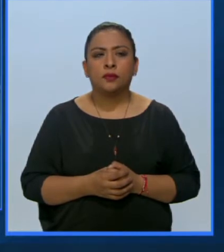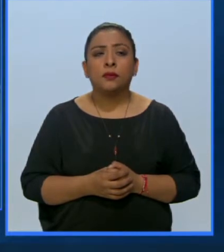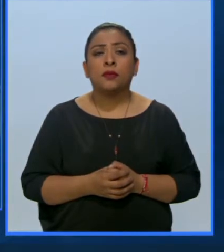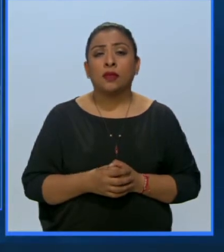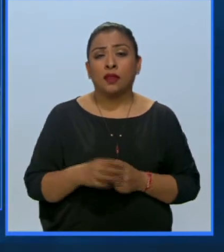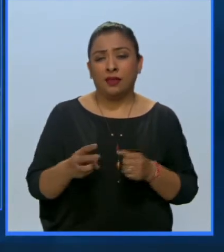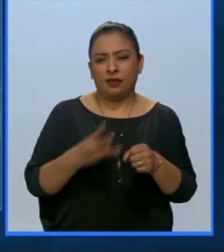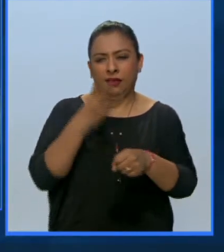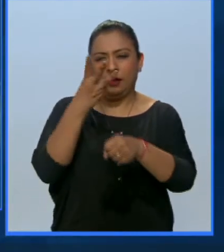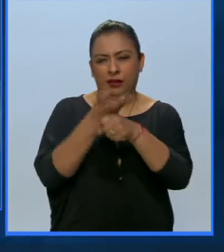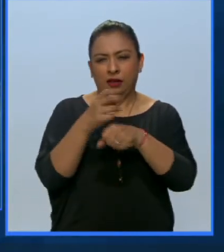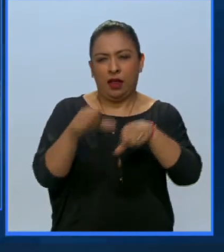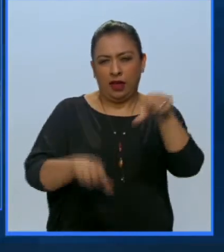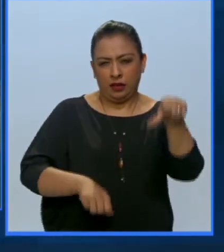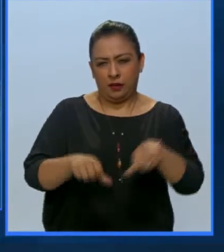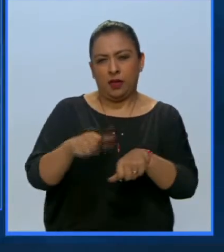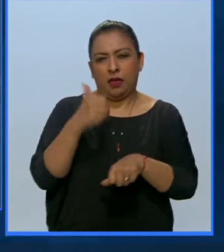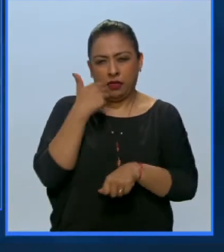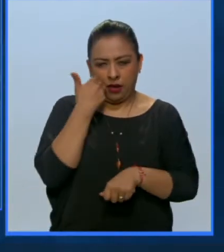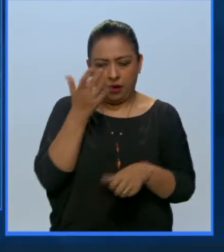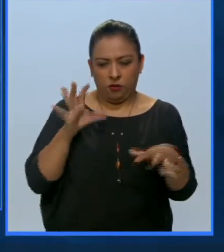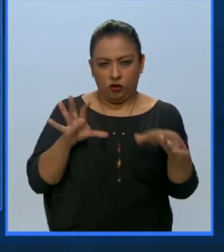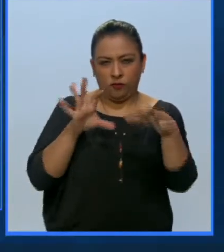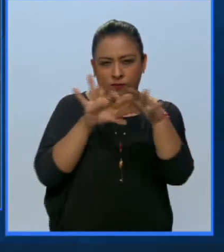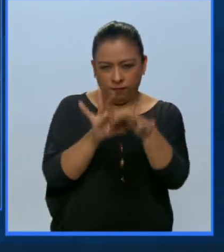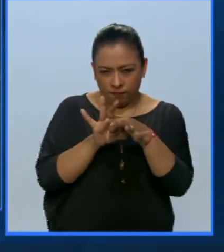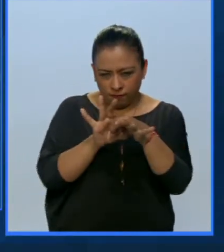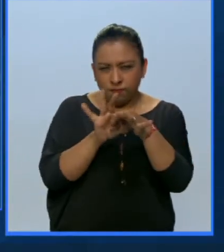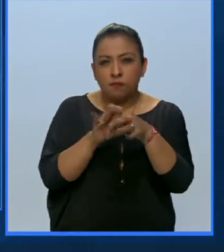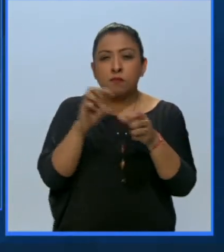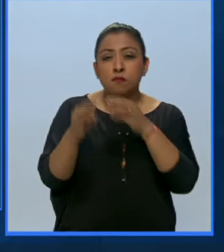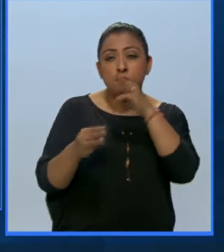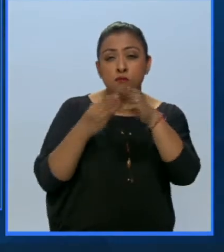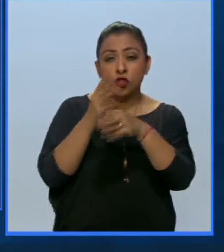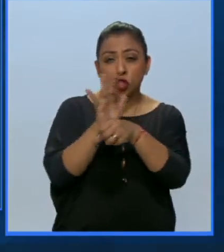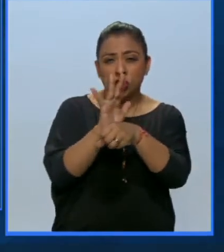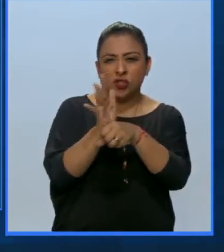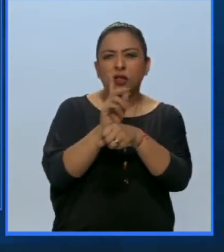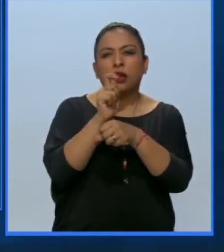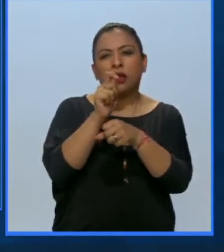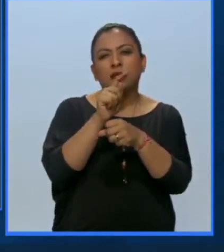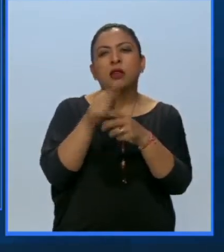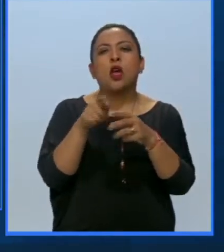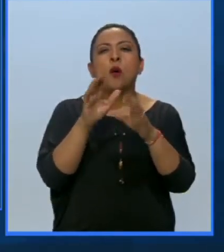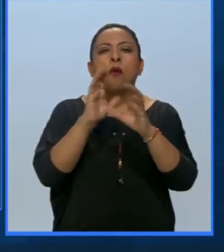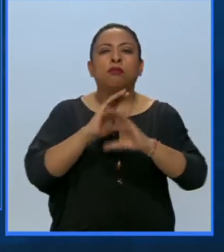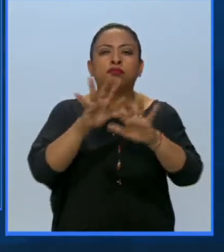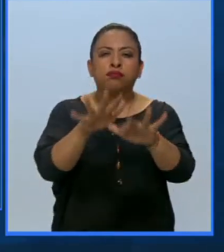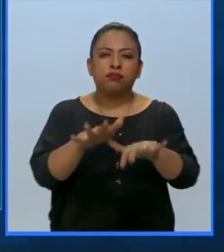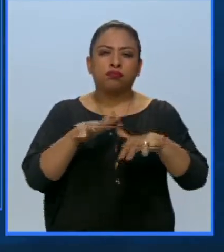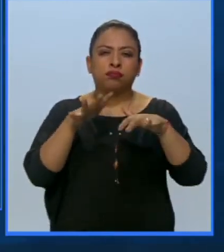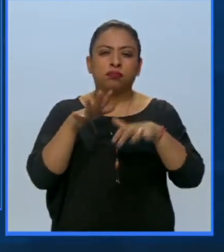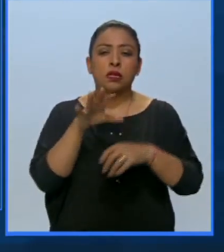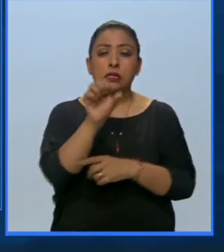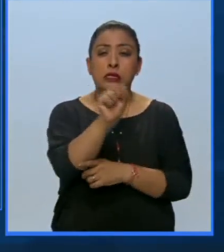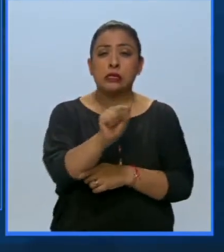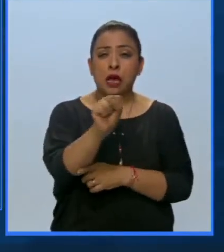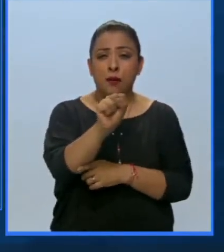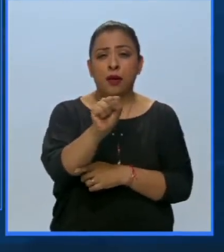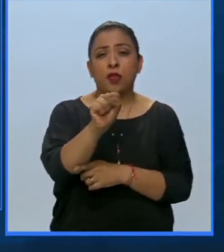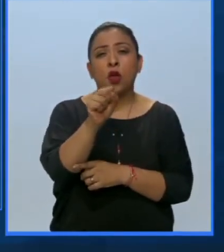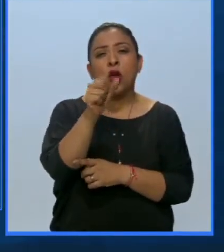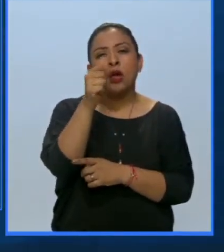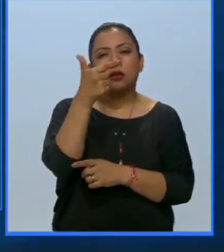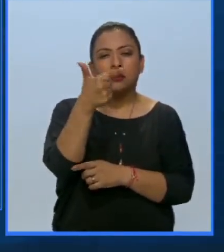El tercer evento que se tiene planeado y que está vinculado estrechamente con el mundo del cine son un par de conciertos que se llevarán a cabo el sábado a las